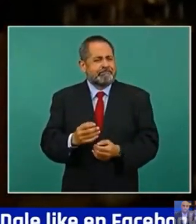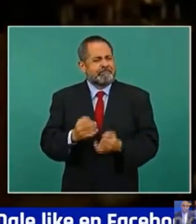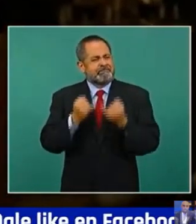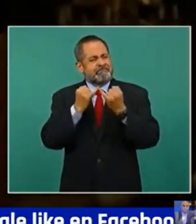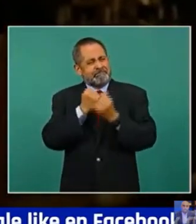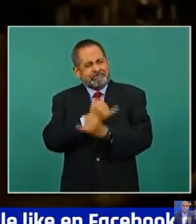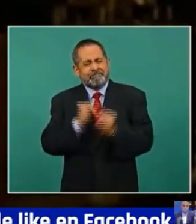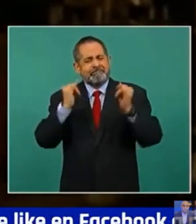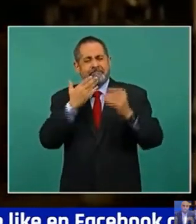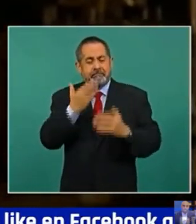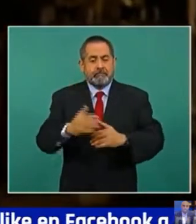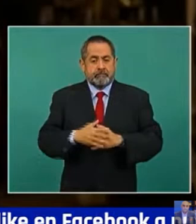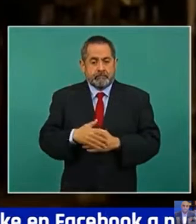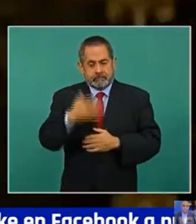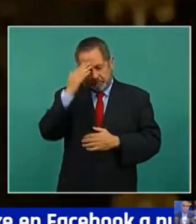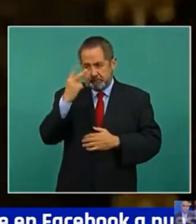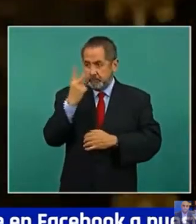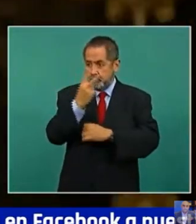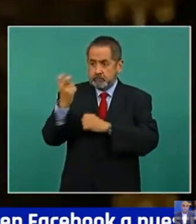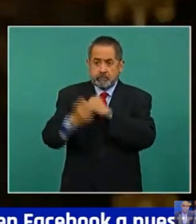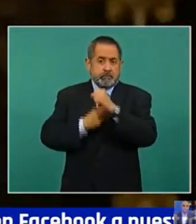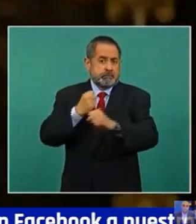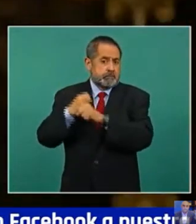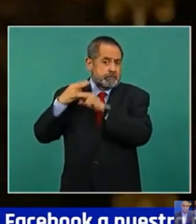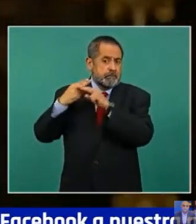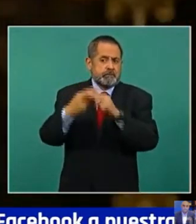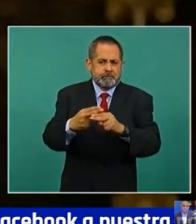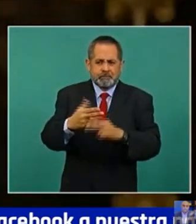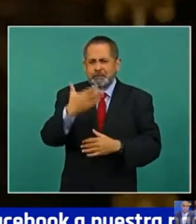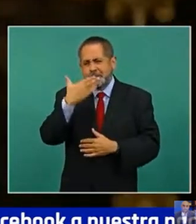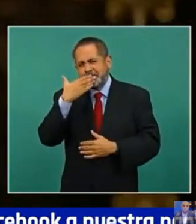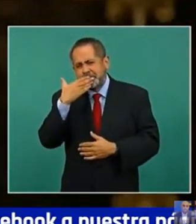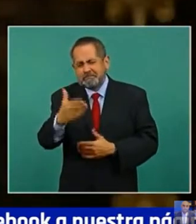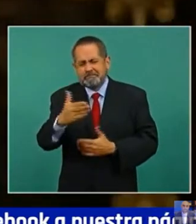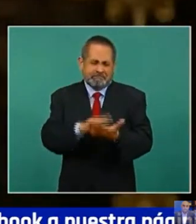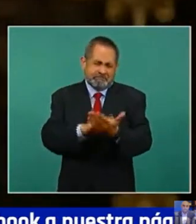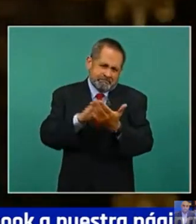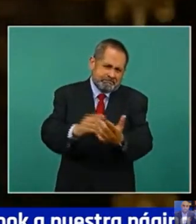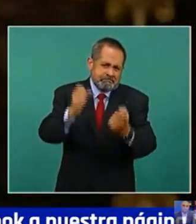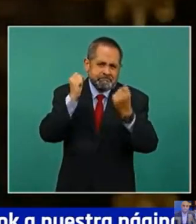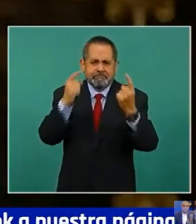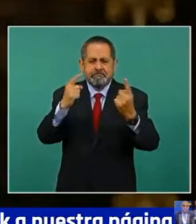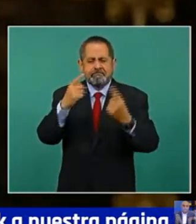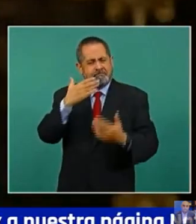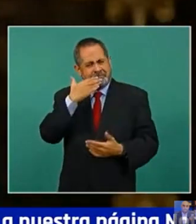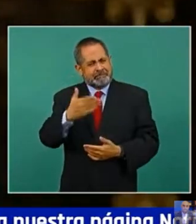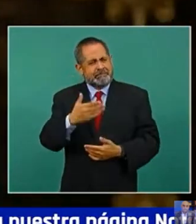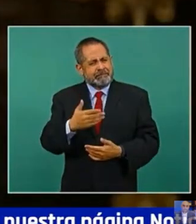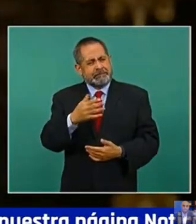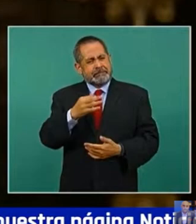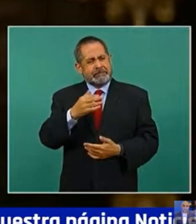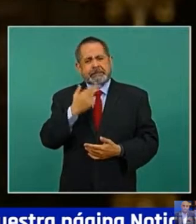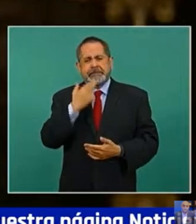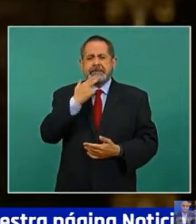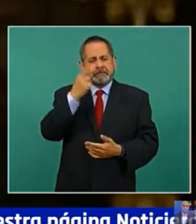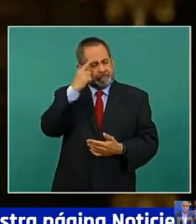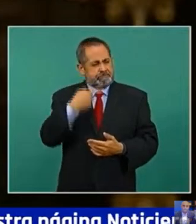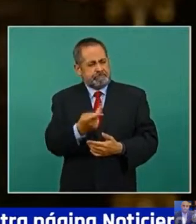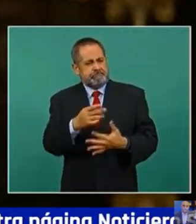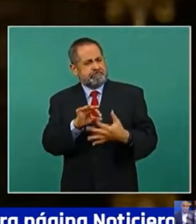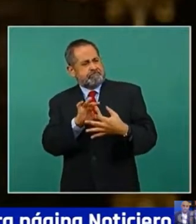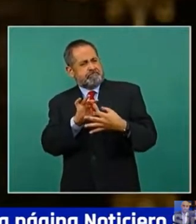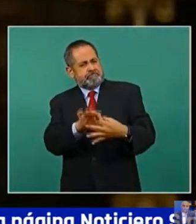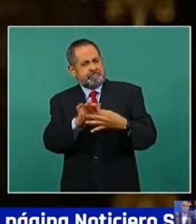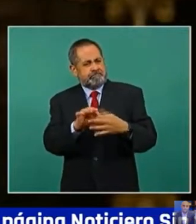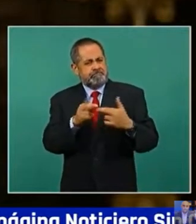este aniversario tan especial sea una ocasión propicia para fortalecer las raíces y reafirmar